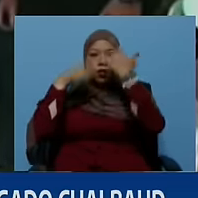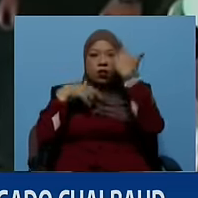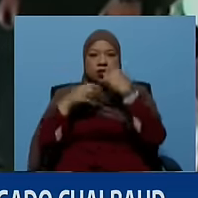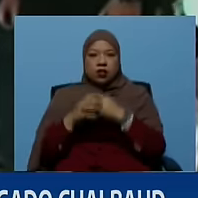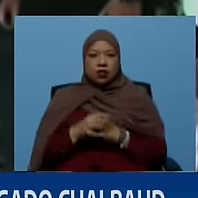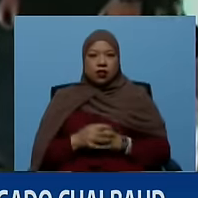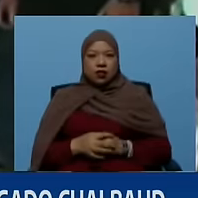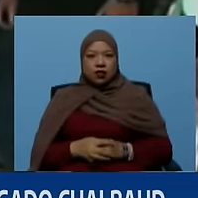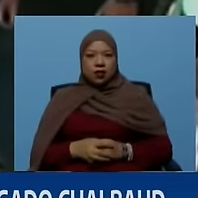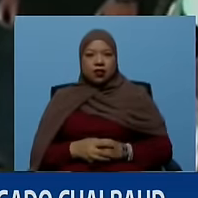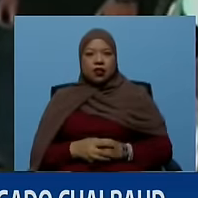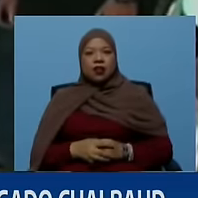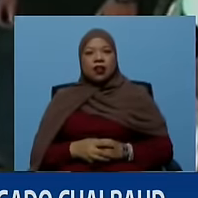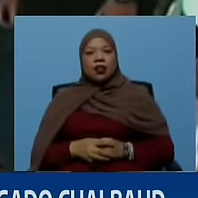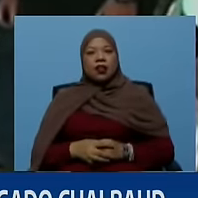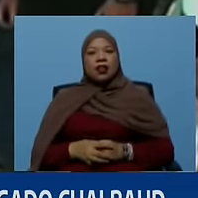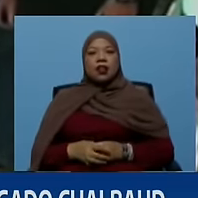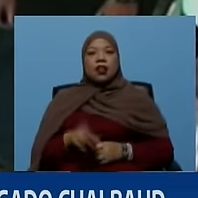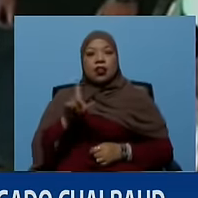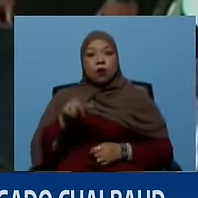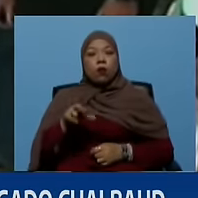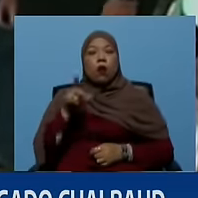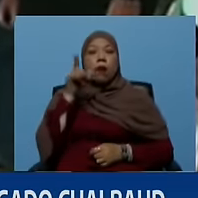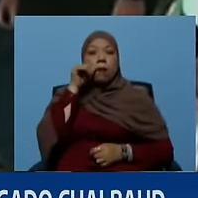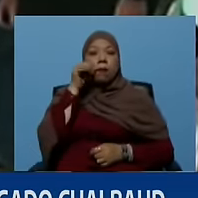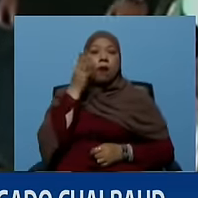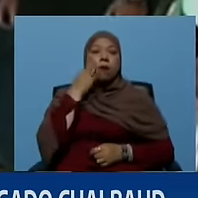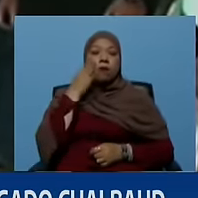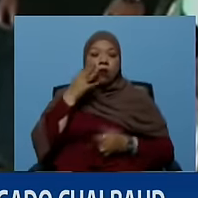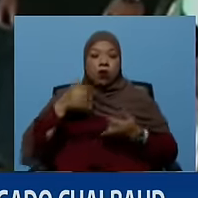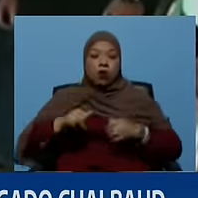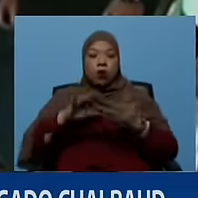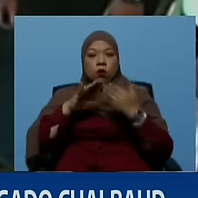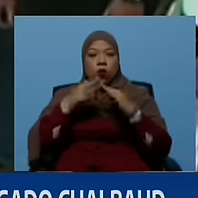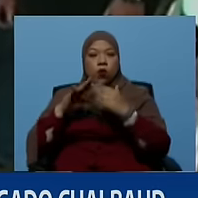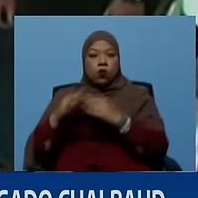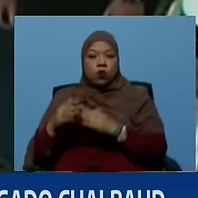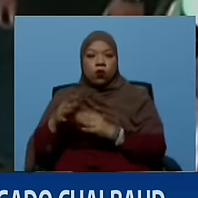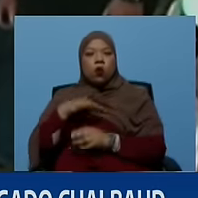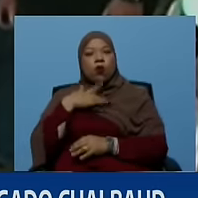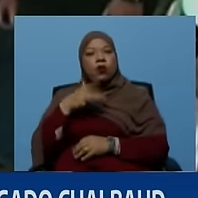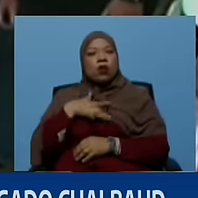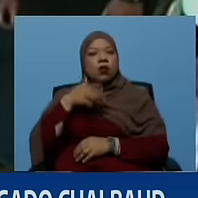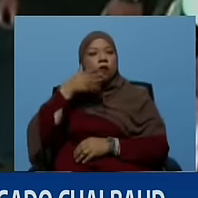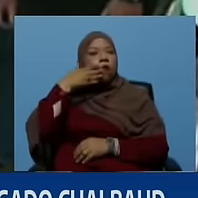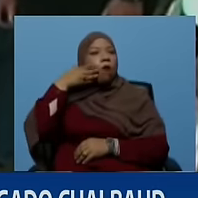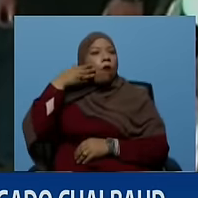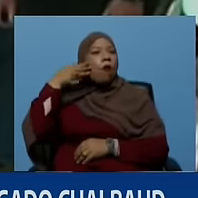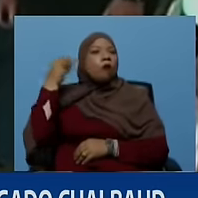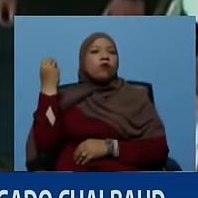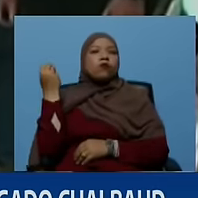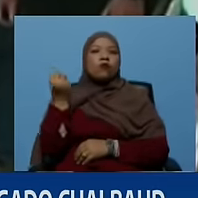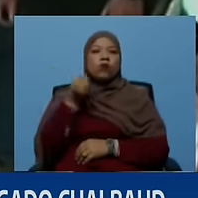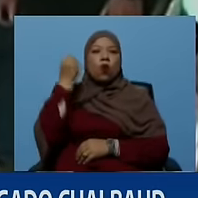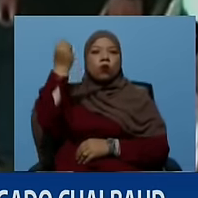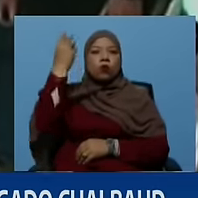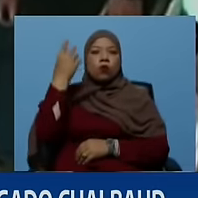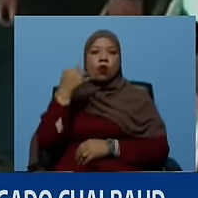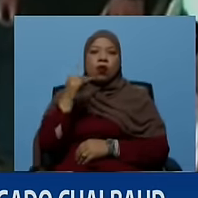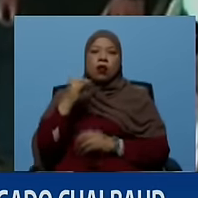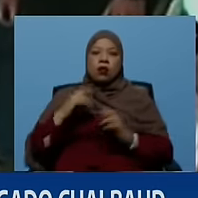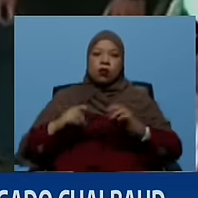Carlos delgado chalvo y representante igual de la comunidad nos sentimos muy orgullosos con esta